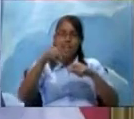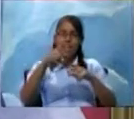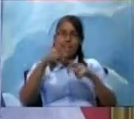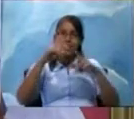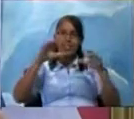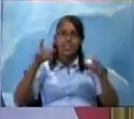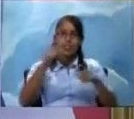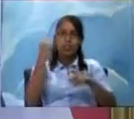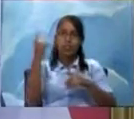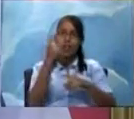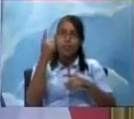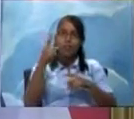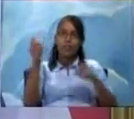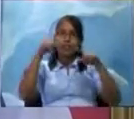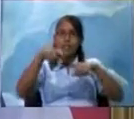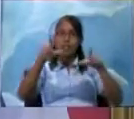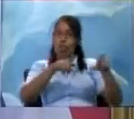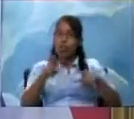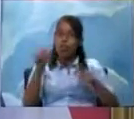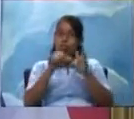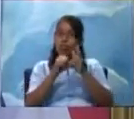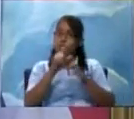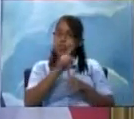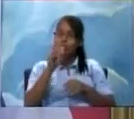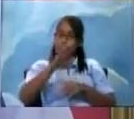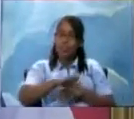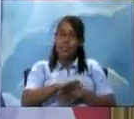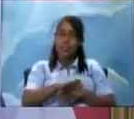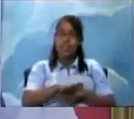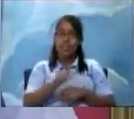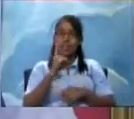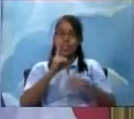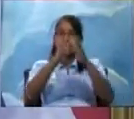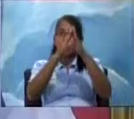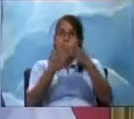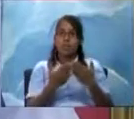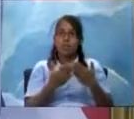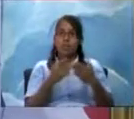abominación desoladora puesto en el lugar donde no debe estar, como dice la Escritura,